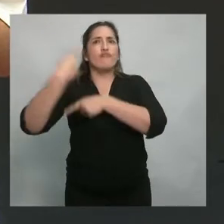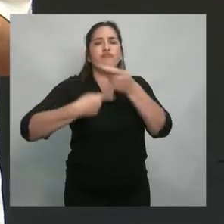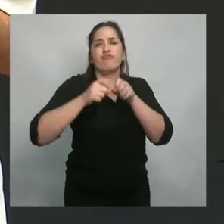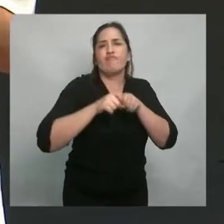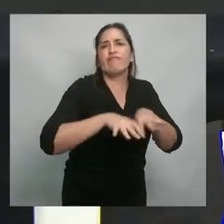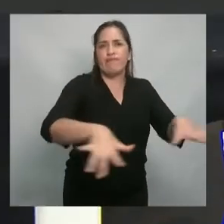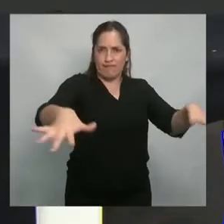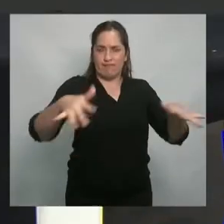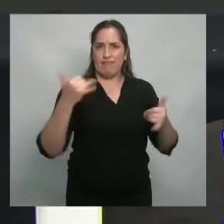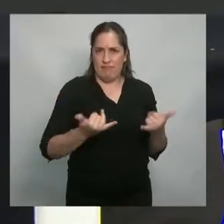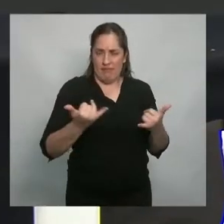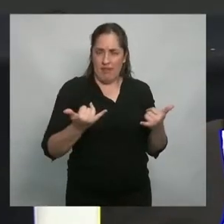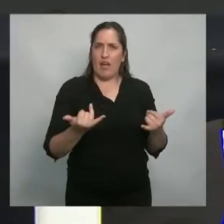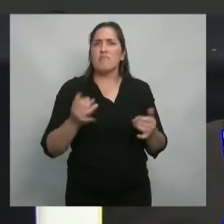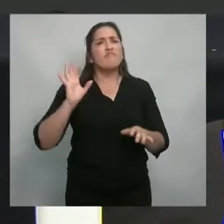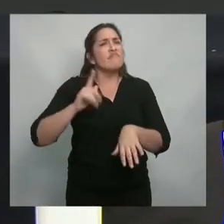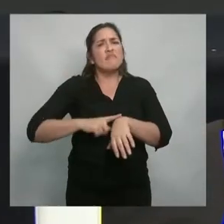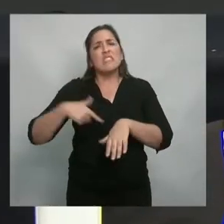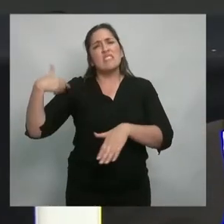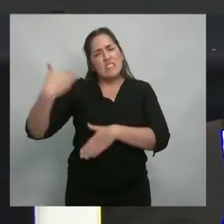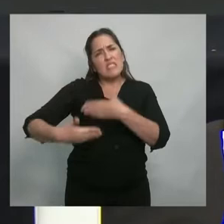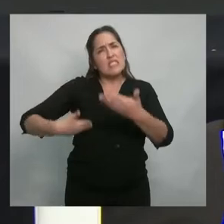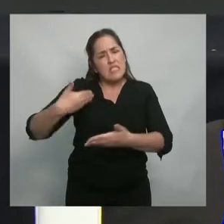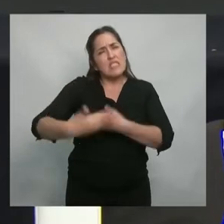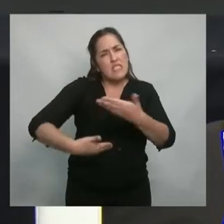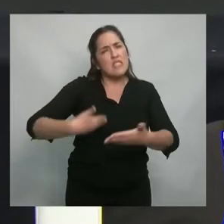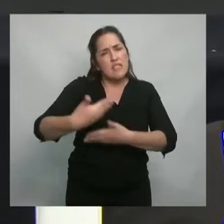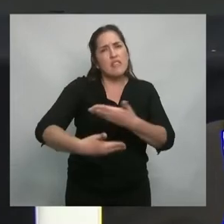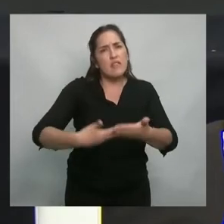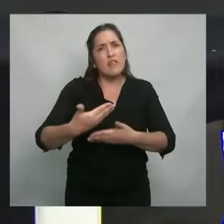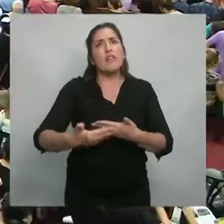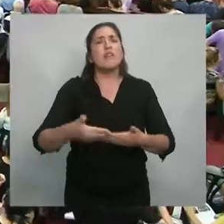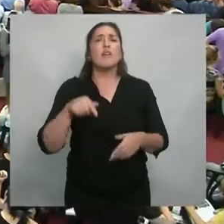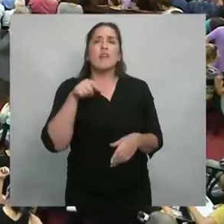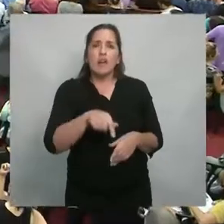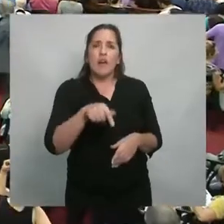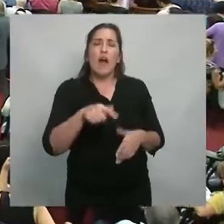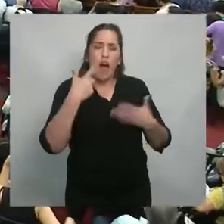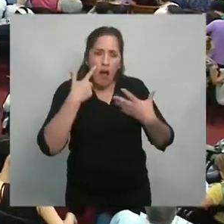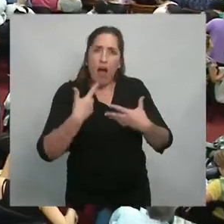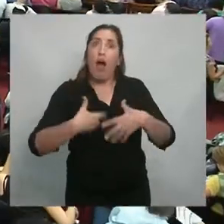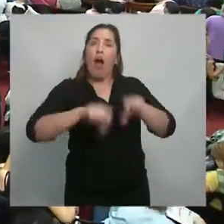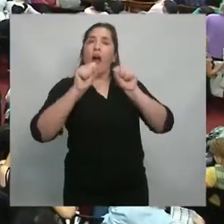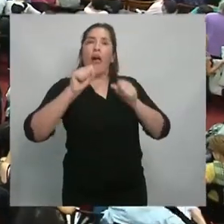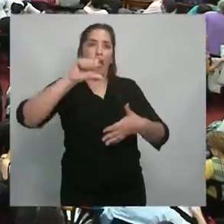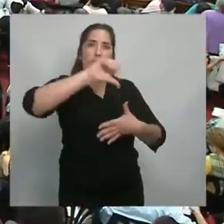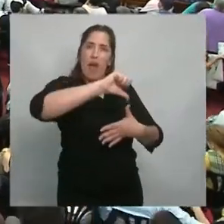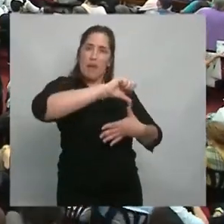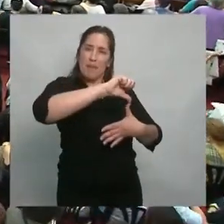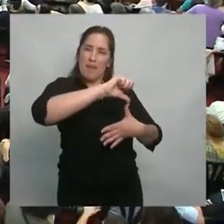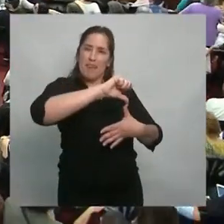Procesos previamente de siglos se han intensificado a partir del llamado descubrimiento de América